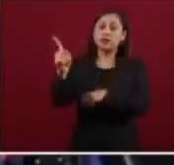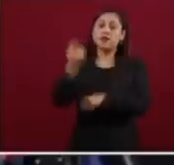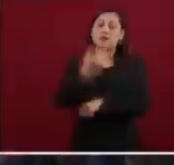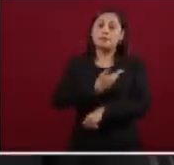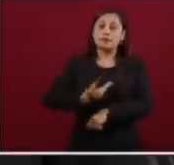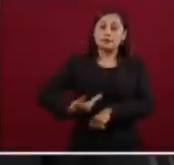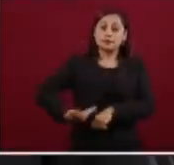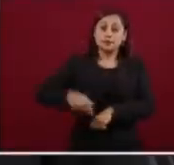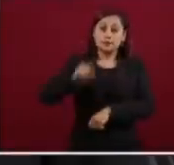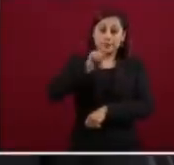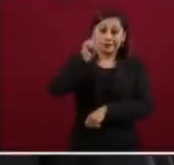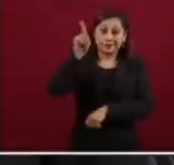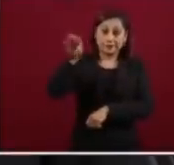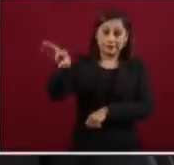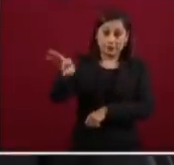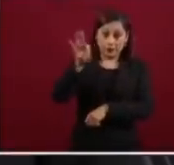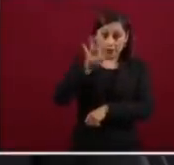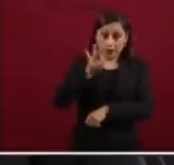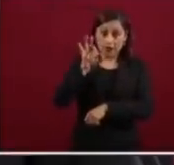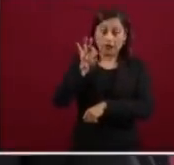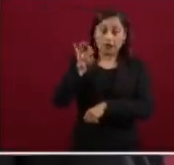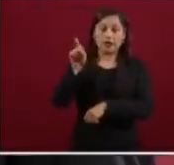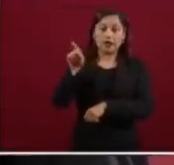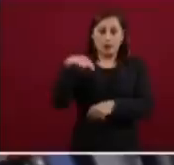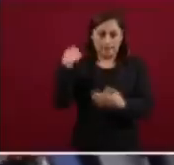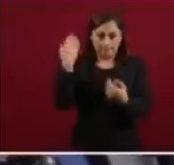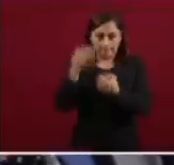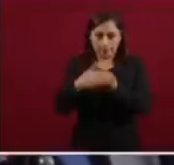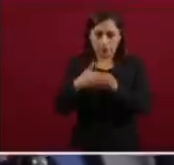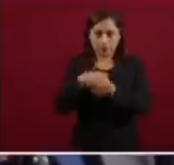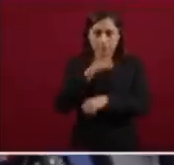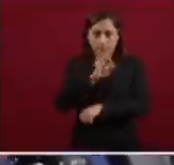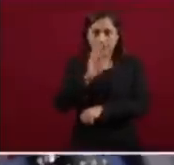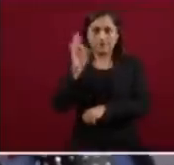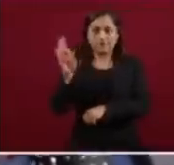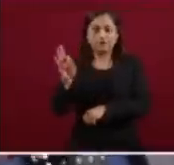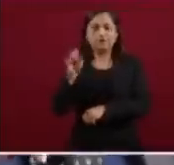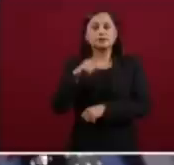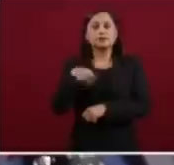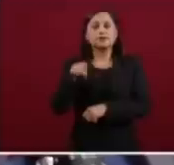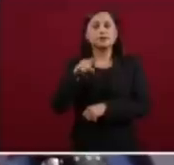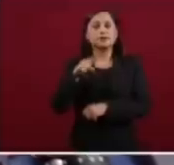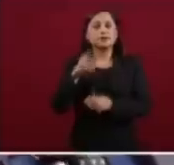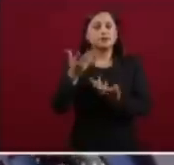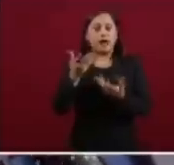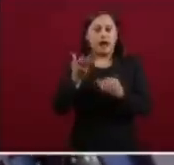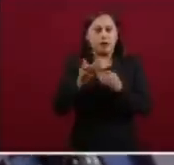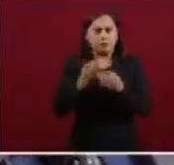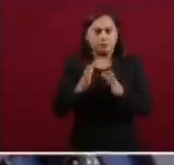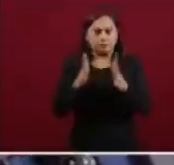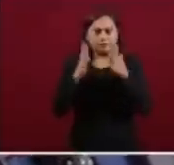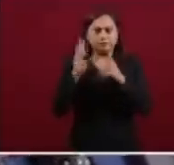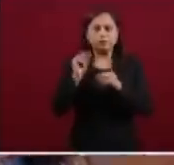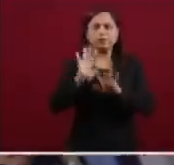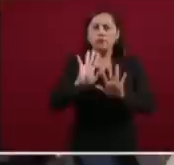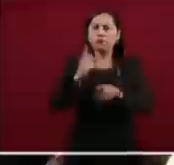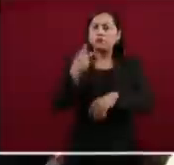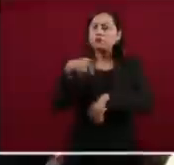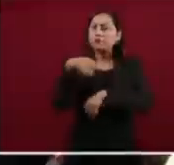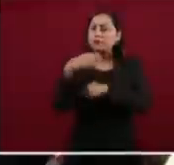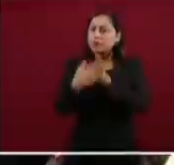en próximas fechas digo no inmediatamente pero si en próximas fechas para en esta lógica del